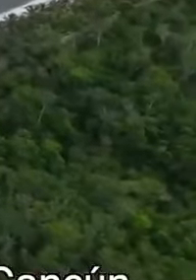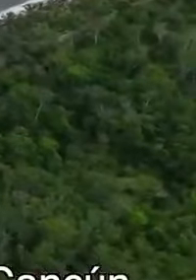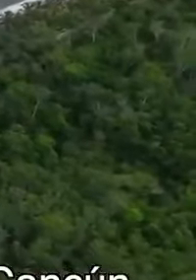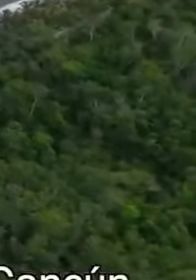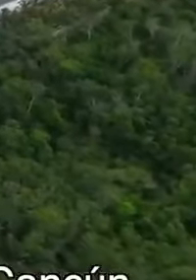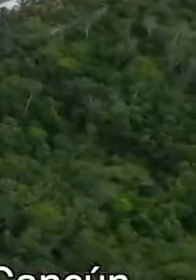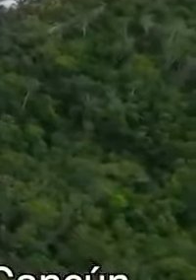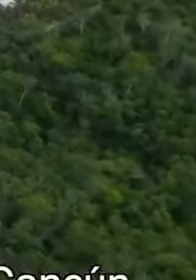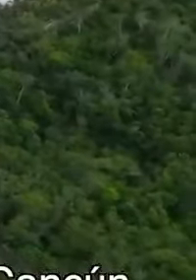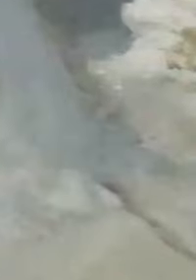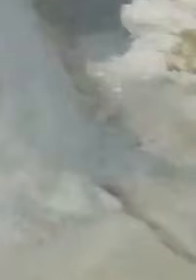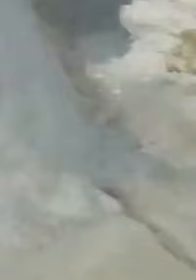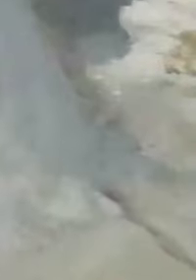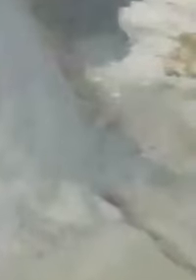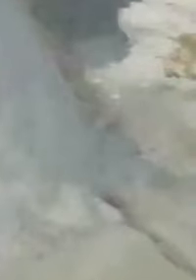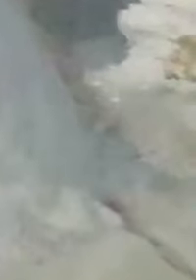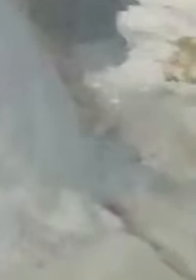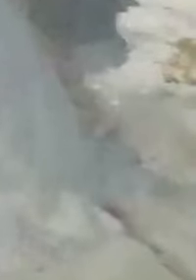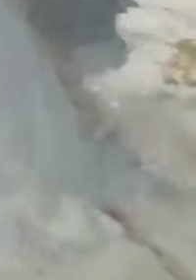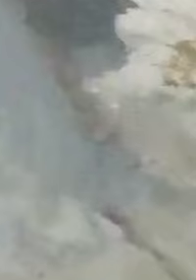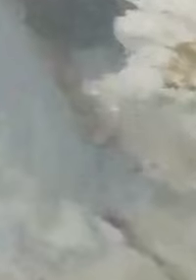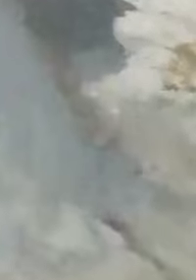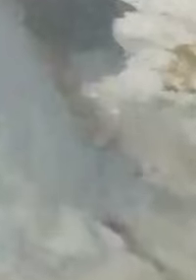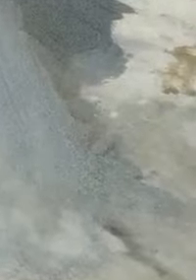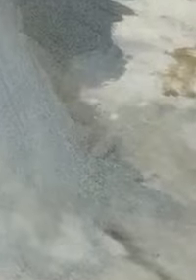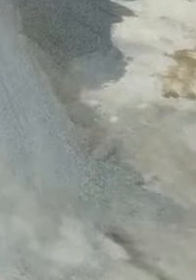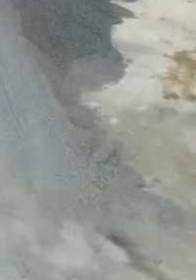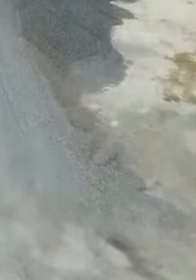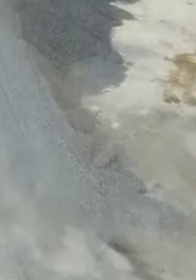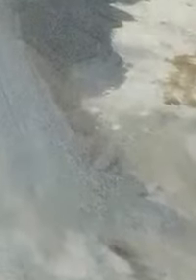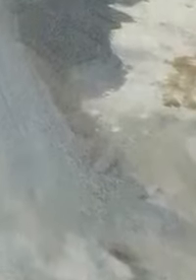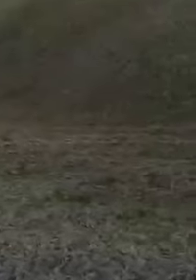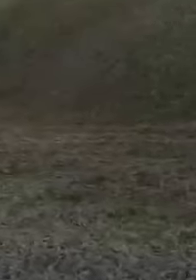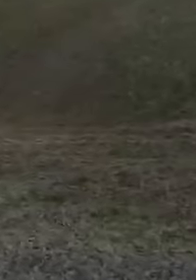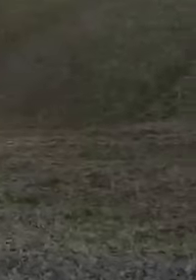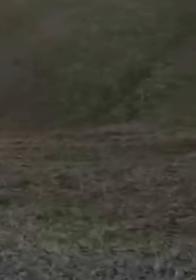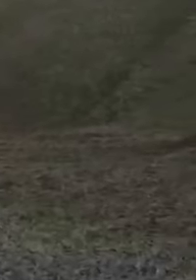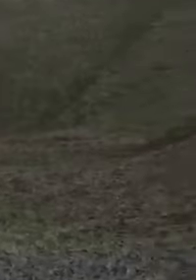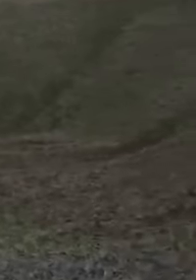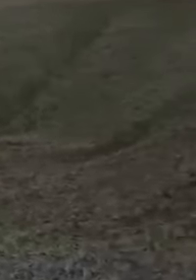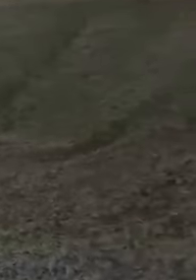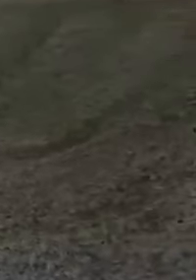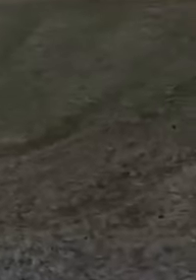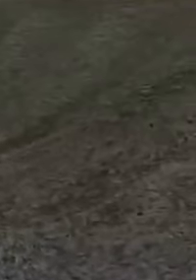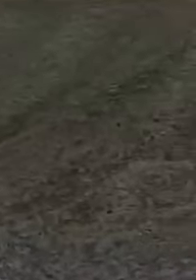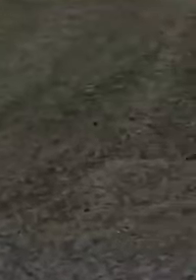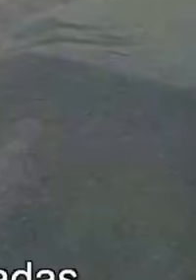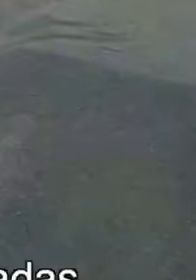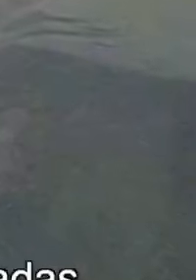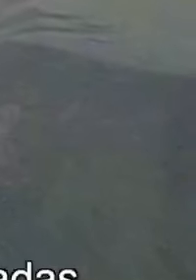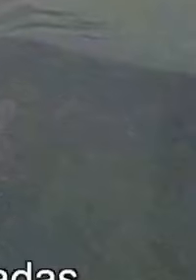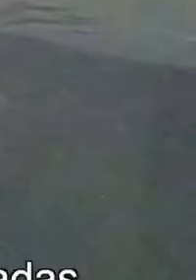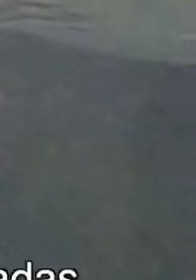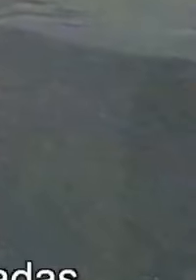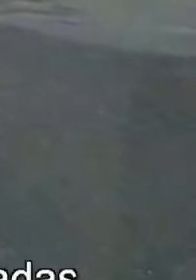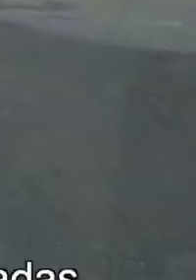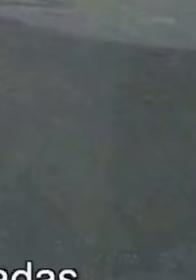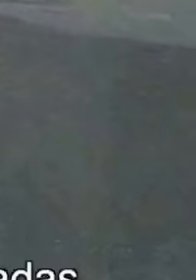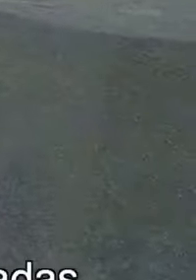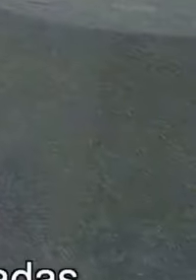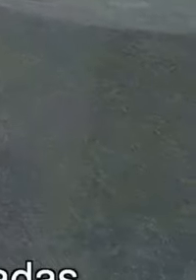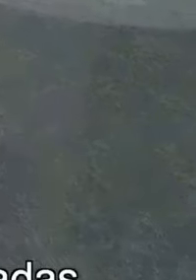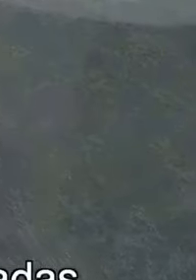autopista de Mérida a Cancún y en las inmediaciones del municipio de Valladolid, Yucatán, continúa el acopio de balasto, del cual ya se cuenta